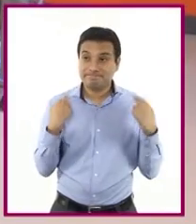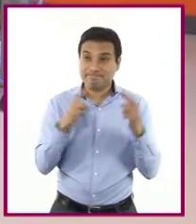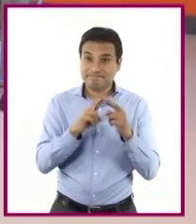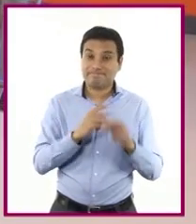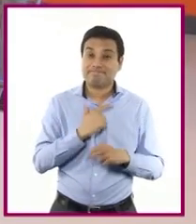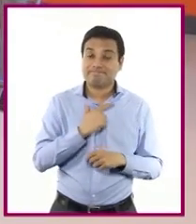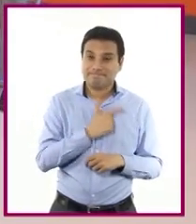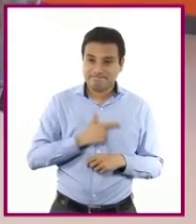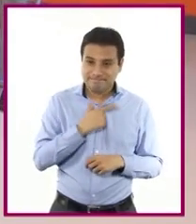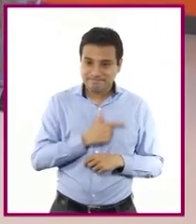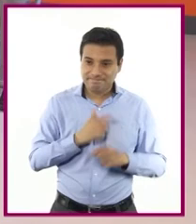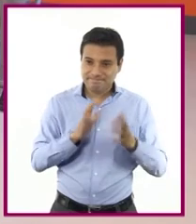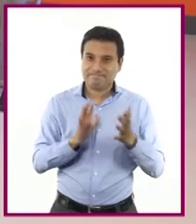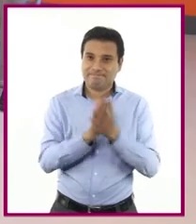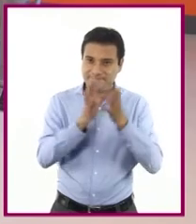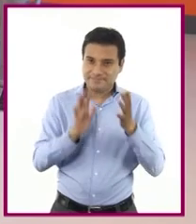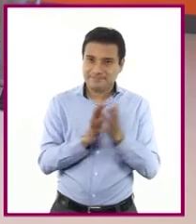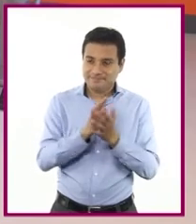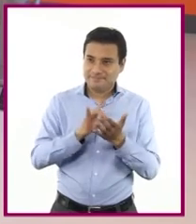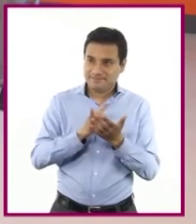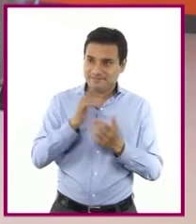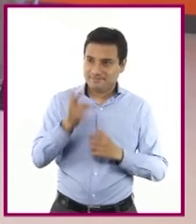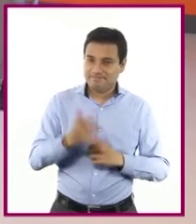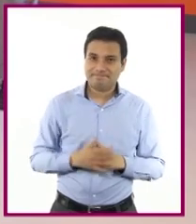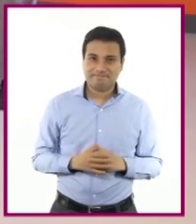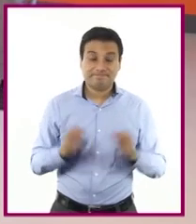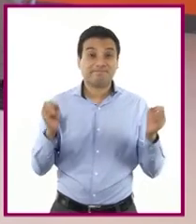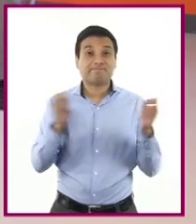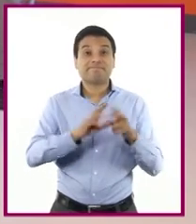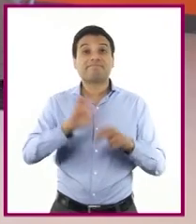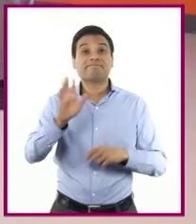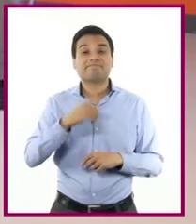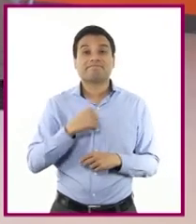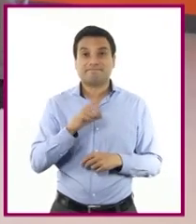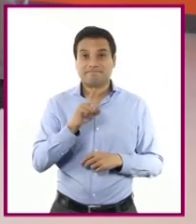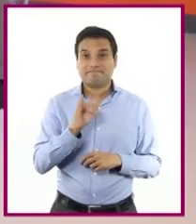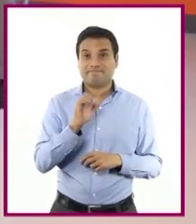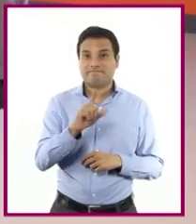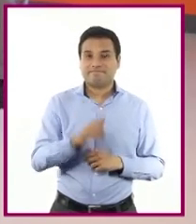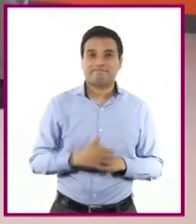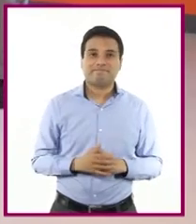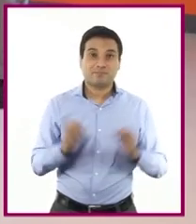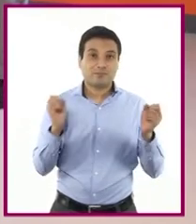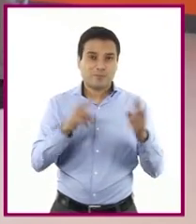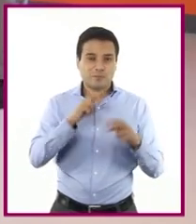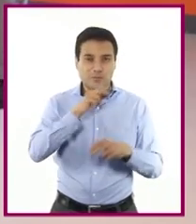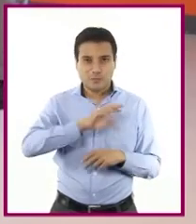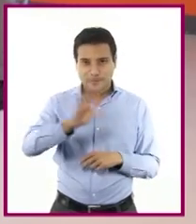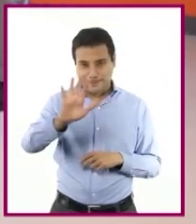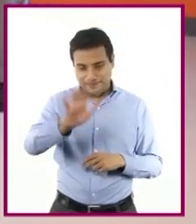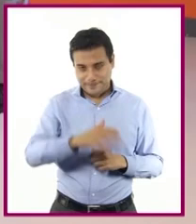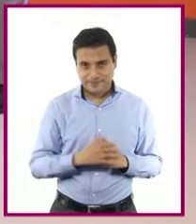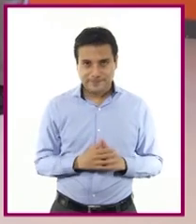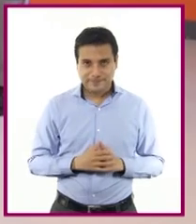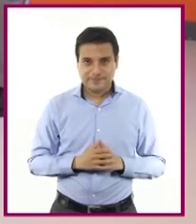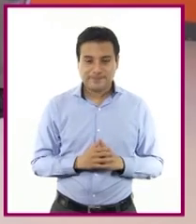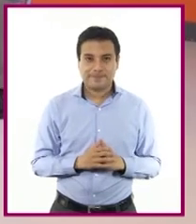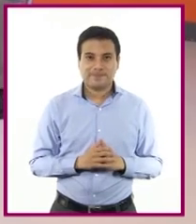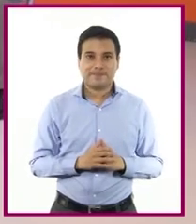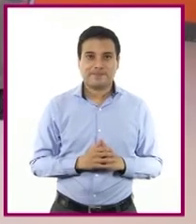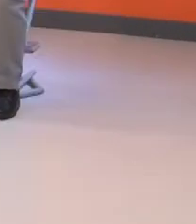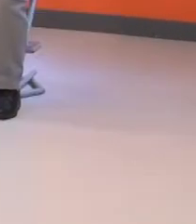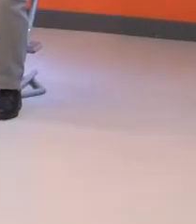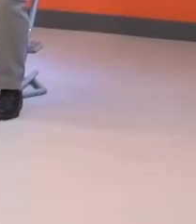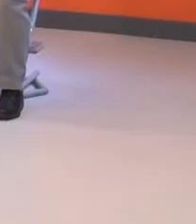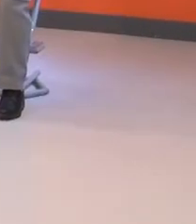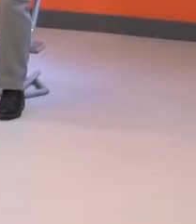participar con el equipo de Ciencias Biología. Me despido, soy Daniel Jaime. ¡Hasta la próxima! Oigan, yo quiero seguir jugando. Yo